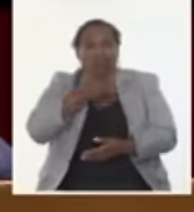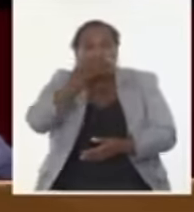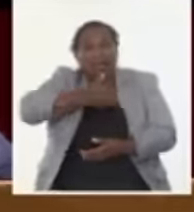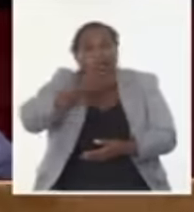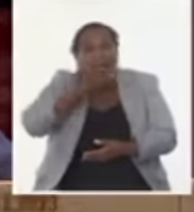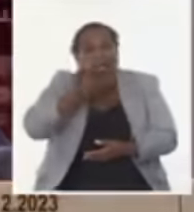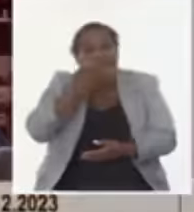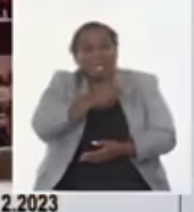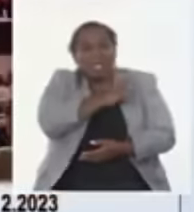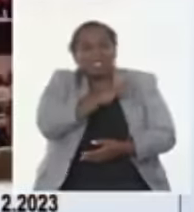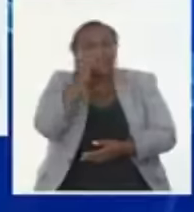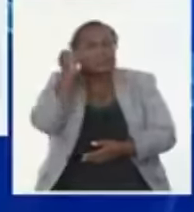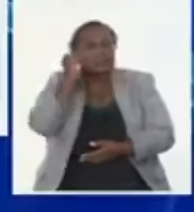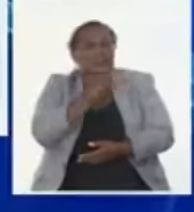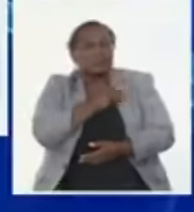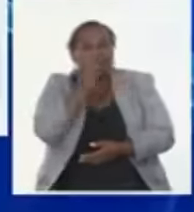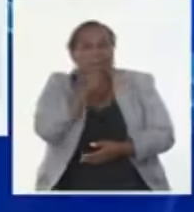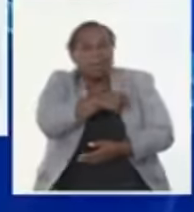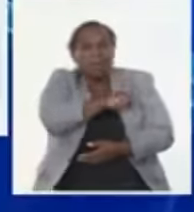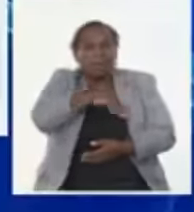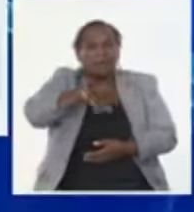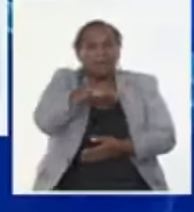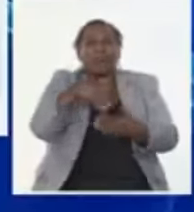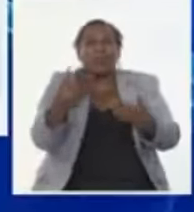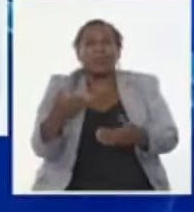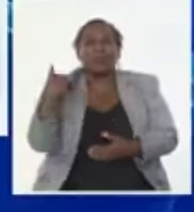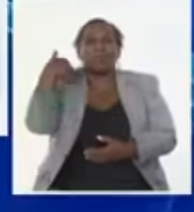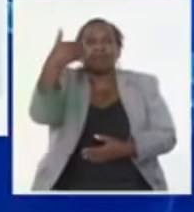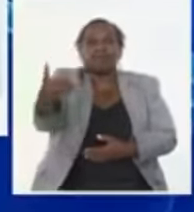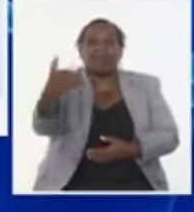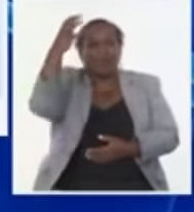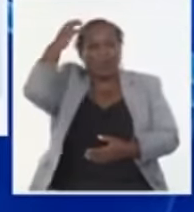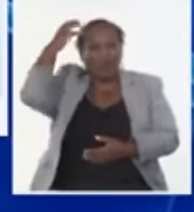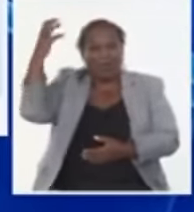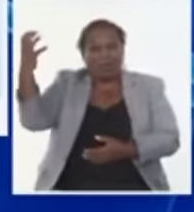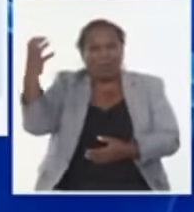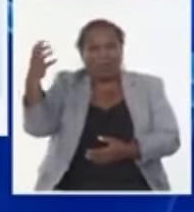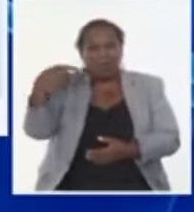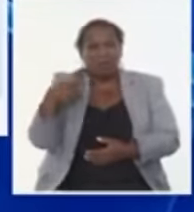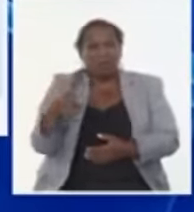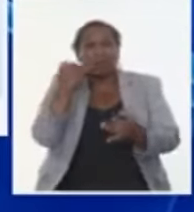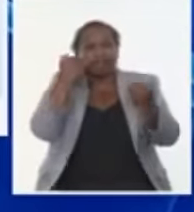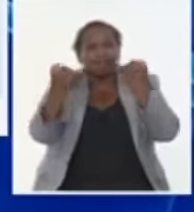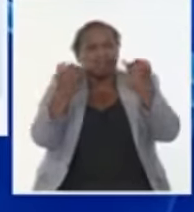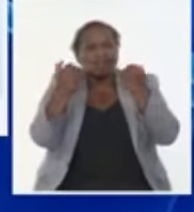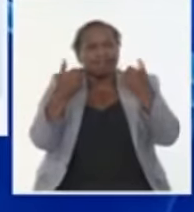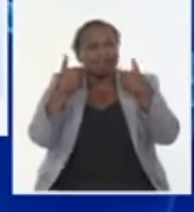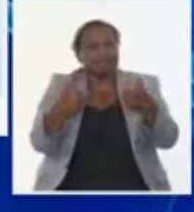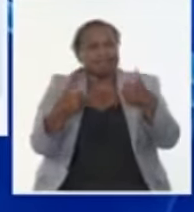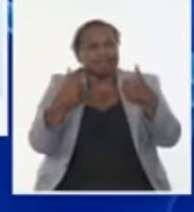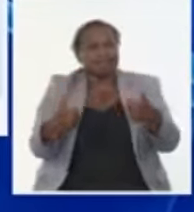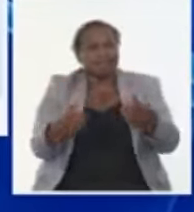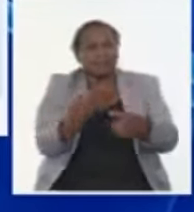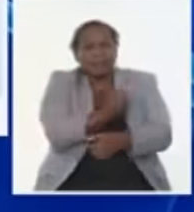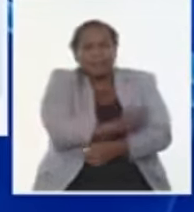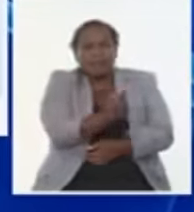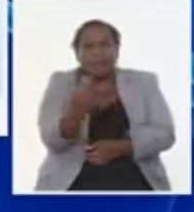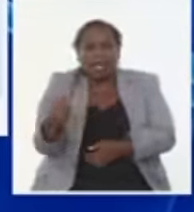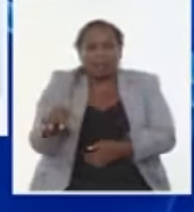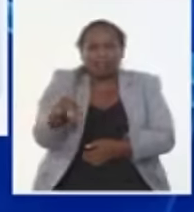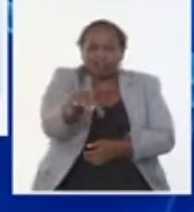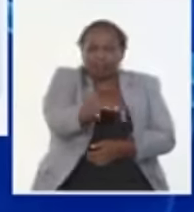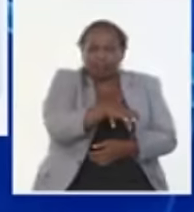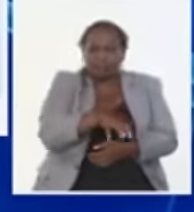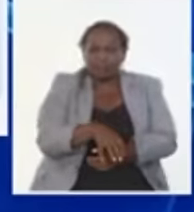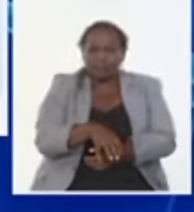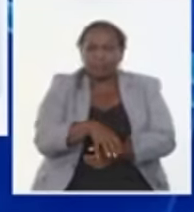pueblo sobre las proyecciones de gobierno para que se identificaran desde cada puesto de trabajo